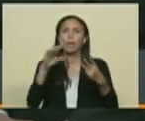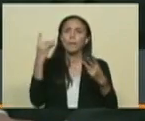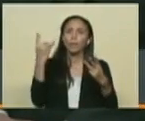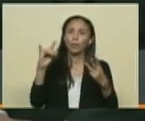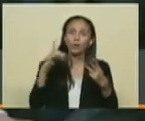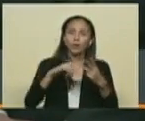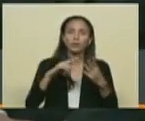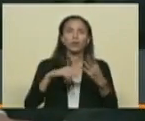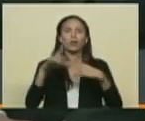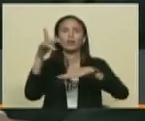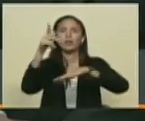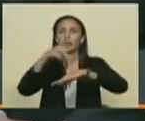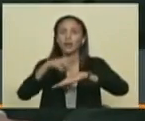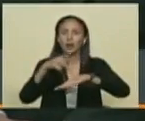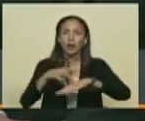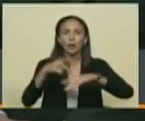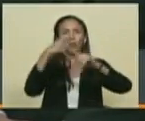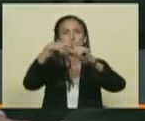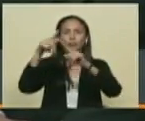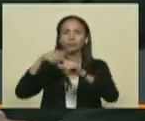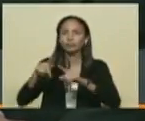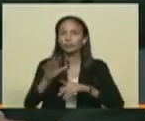Nicaragua, de San Vicente.